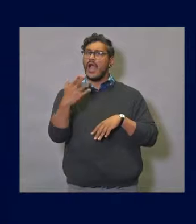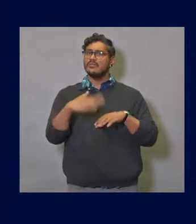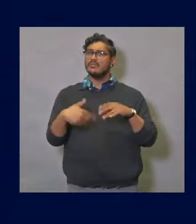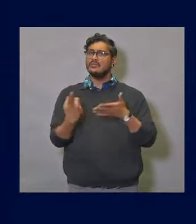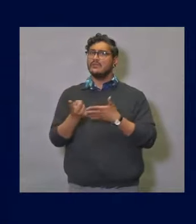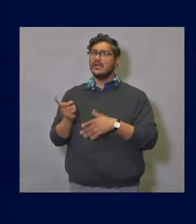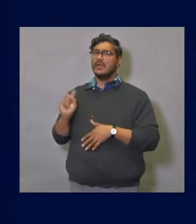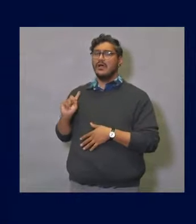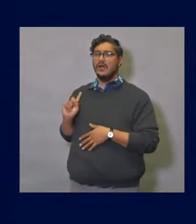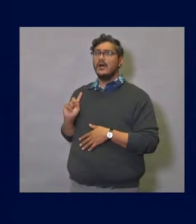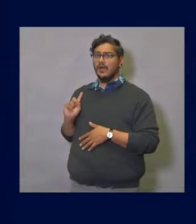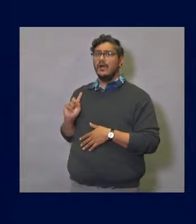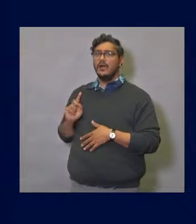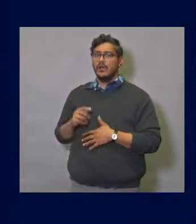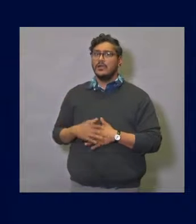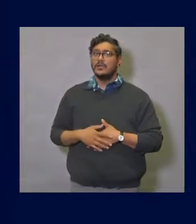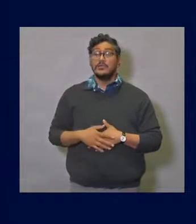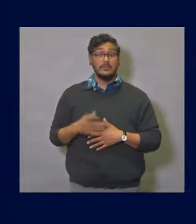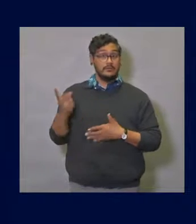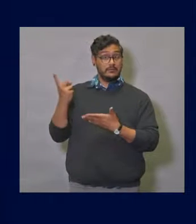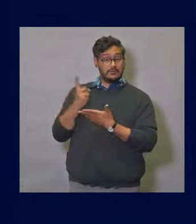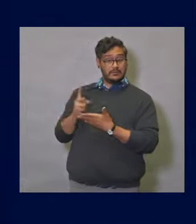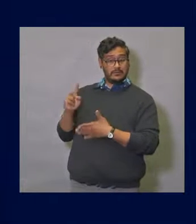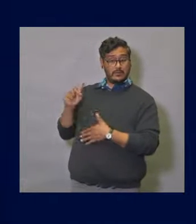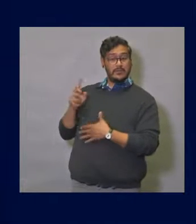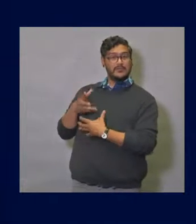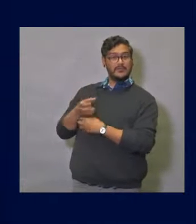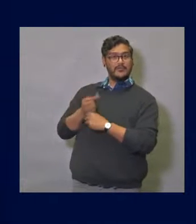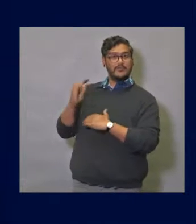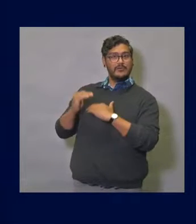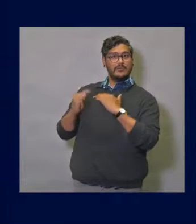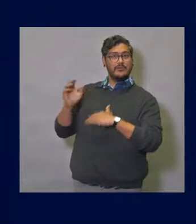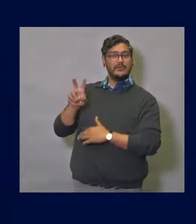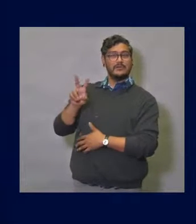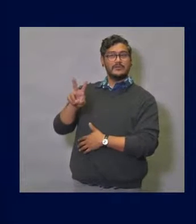semana pasada. La semana pasada recibimos más de